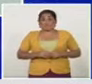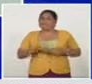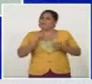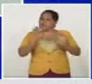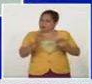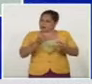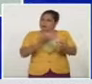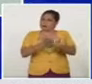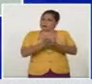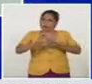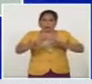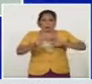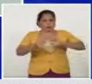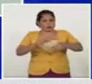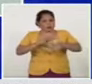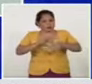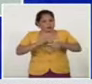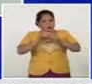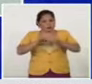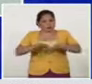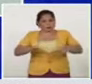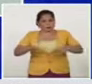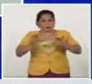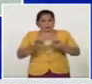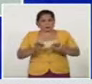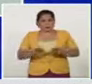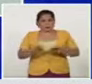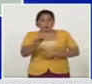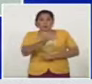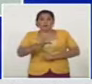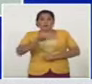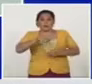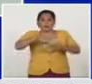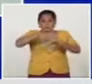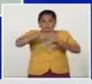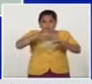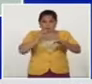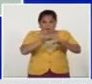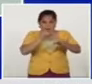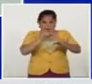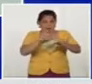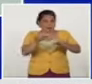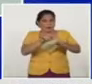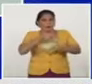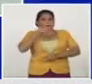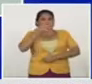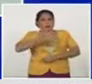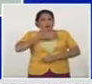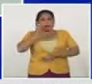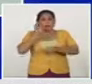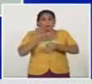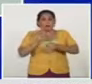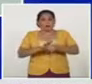un control de la transmisión. El municipio especial Isla de la Juventud, como ya dijimos, creo que inicialmente,